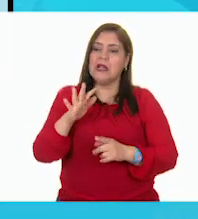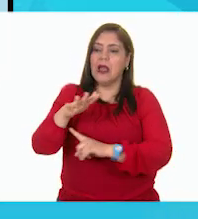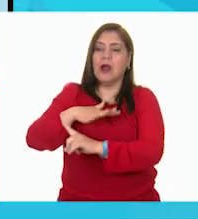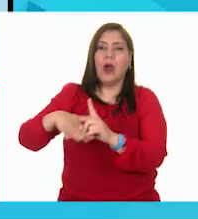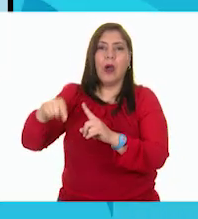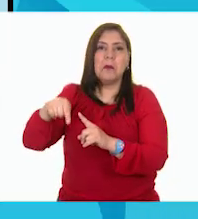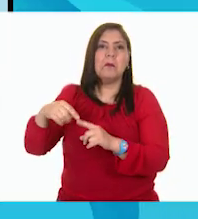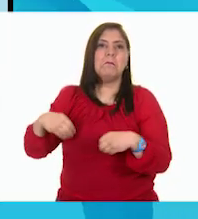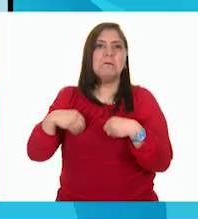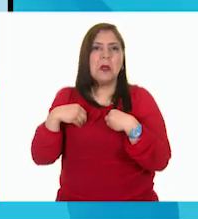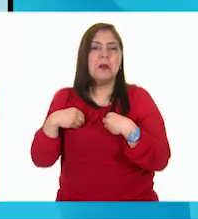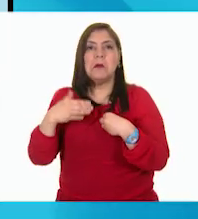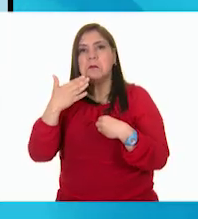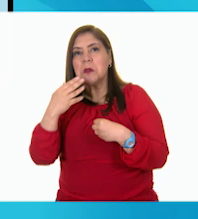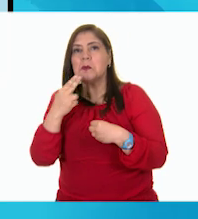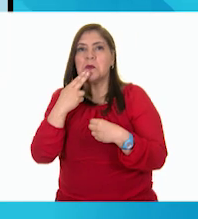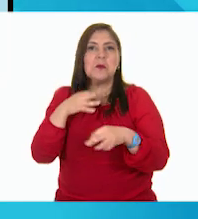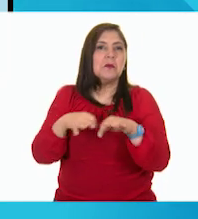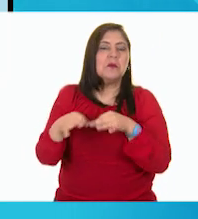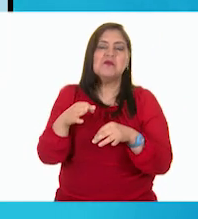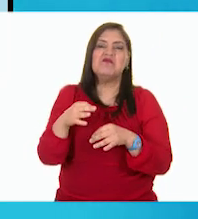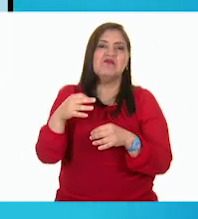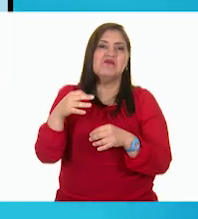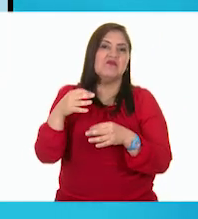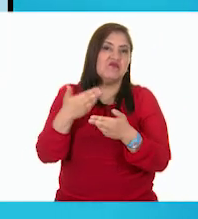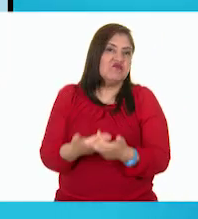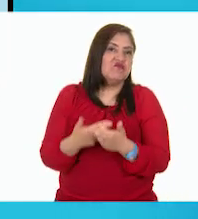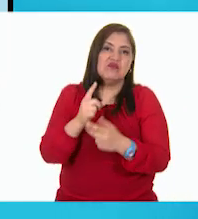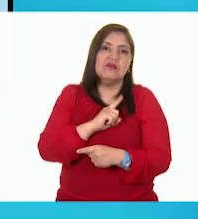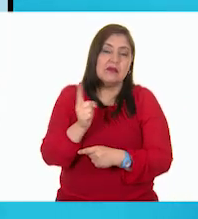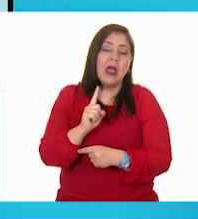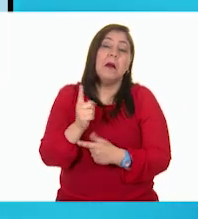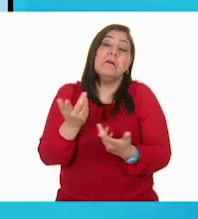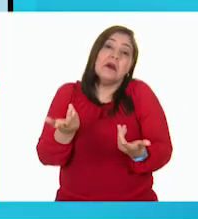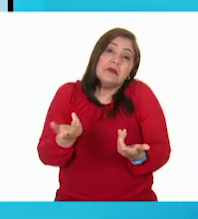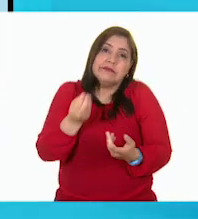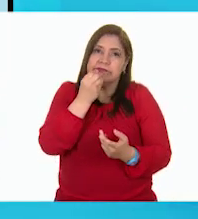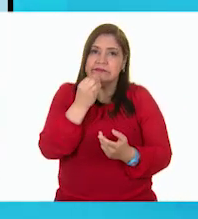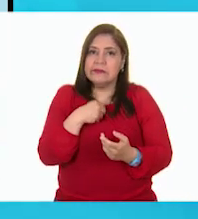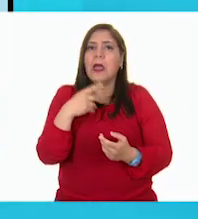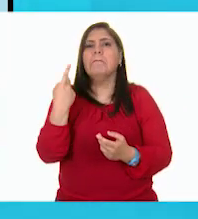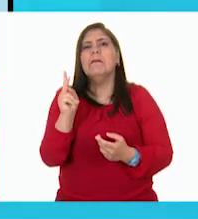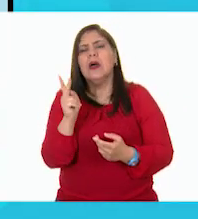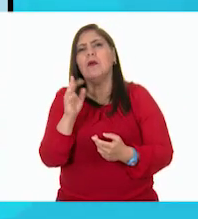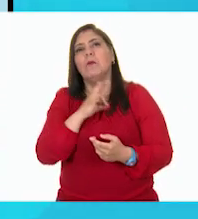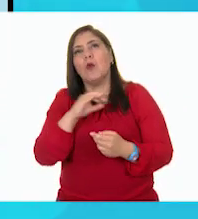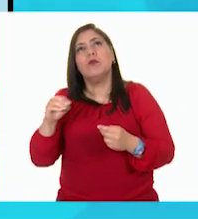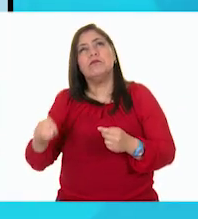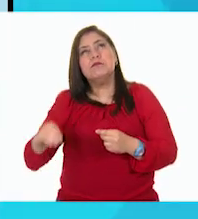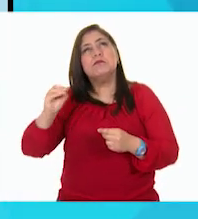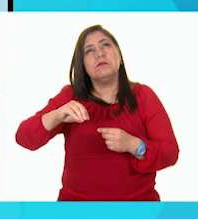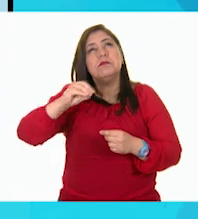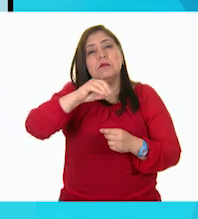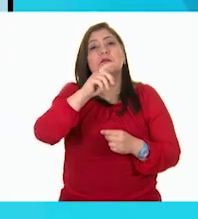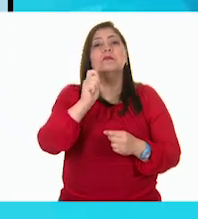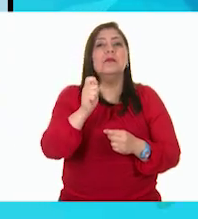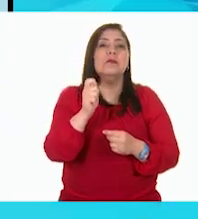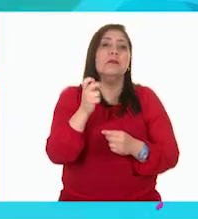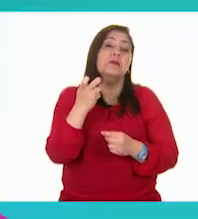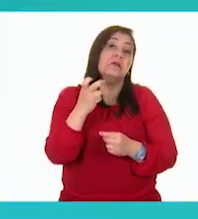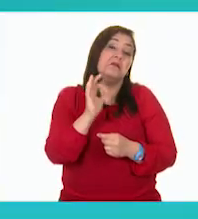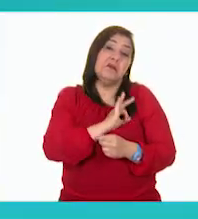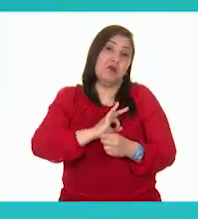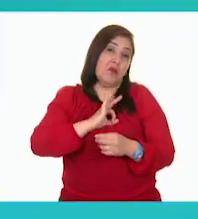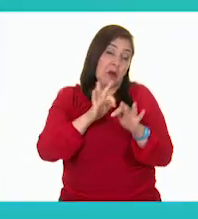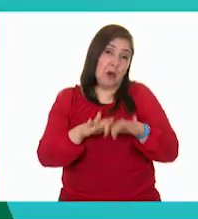de vida adecuadas. Pero la parte que me parece que está bien es que puedan vivir felices.